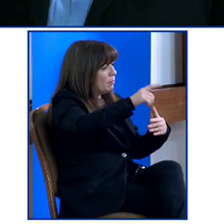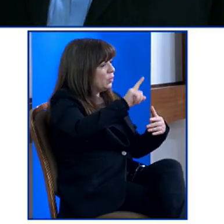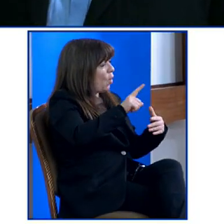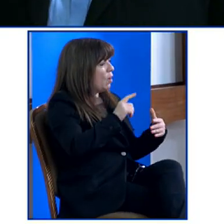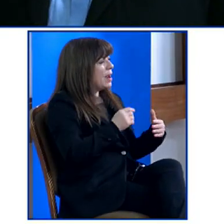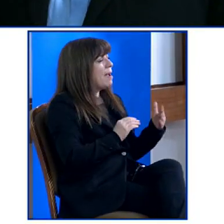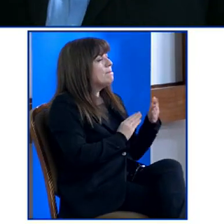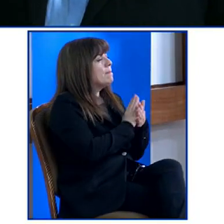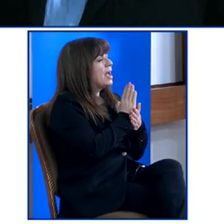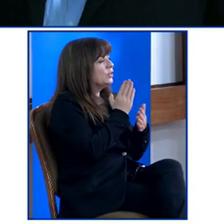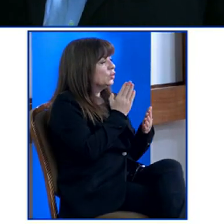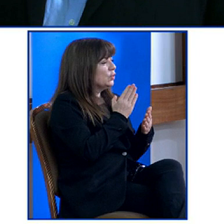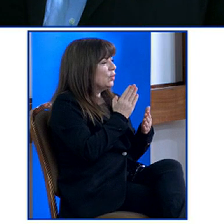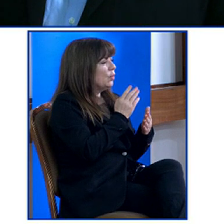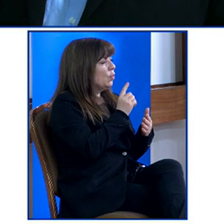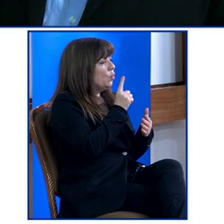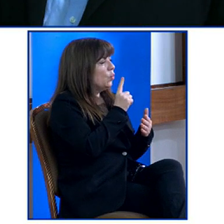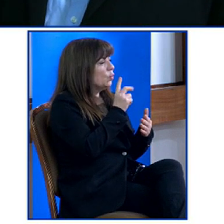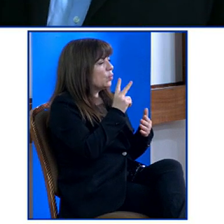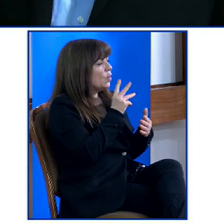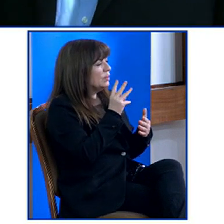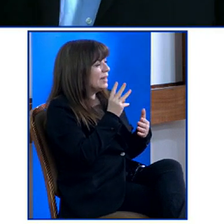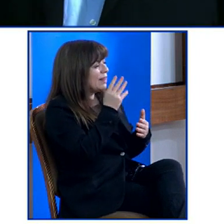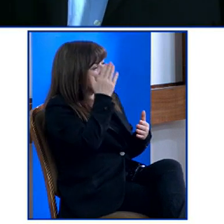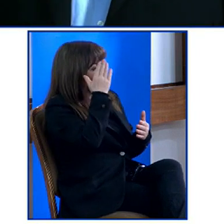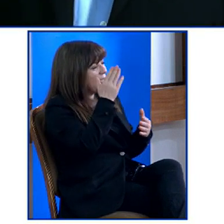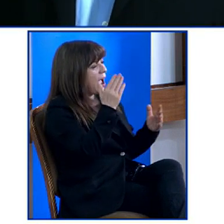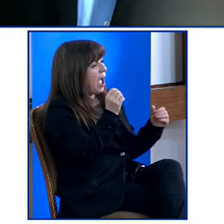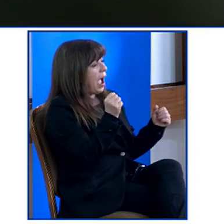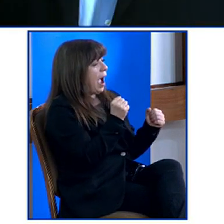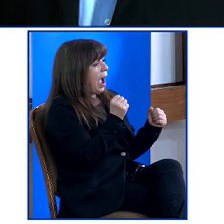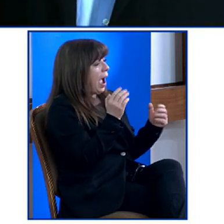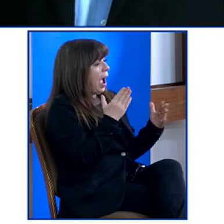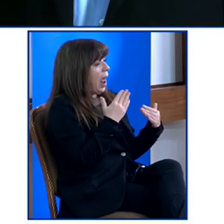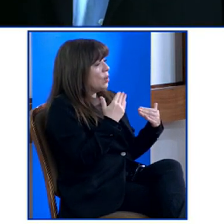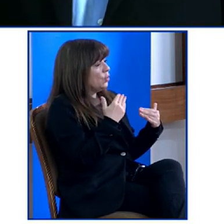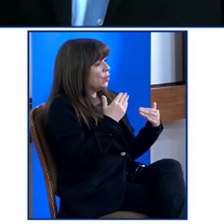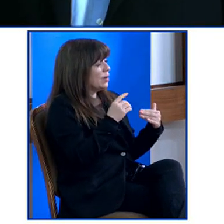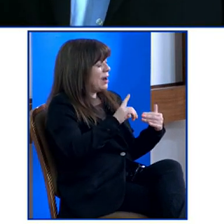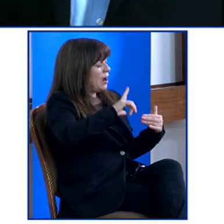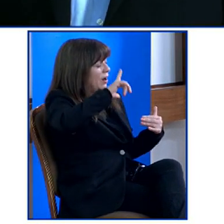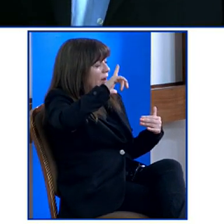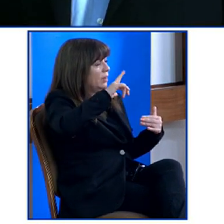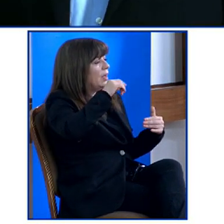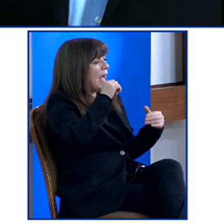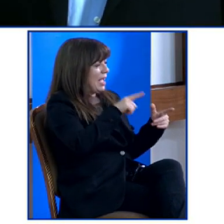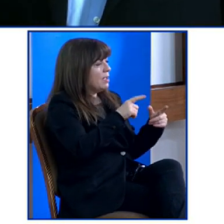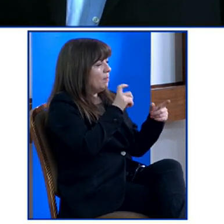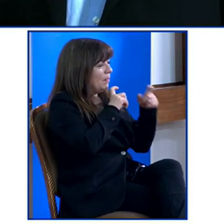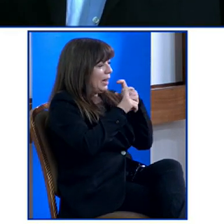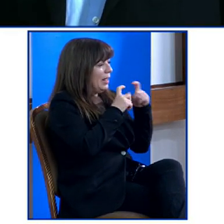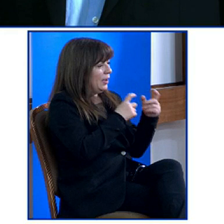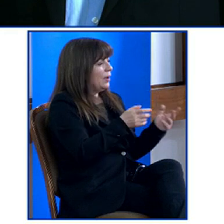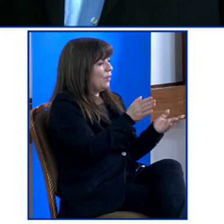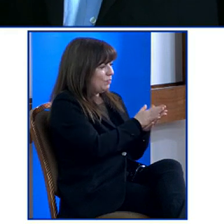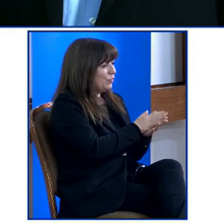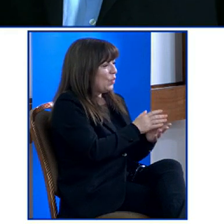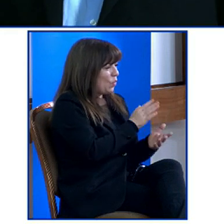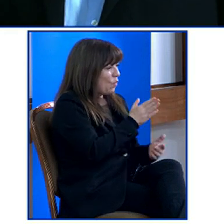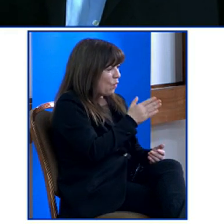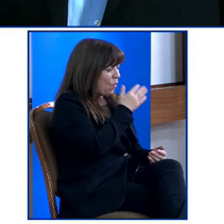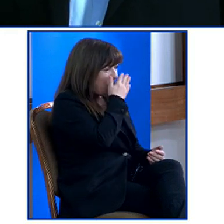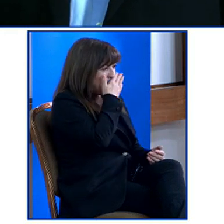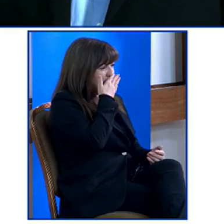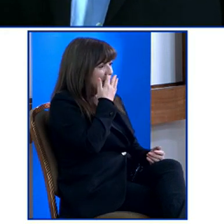Hay una vulnerabilidad al calor que especialmente se produce en ciudades. El riesgo de fallecer por calor es más alto en ciudades